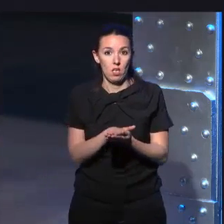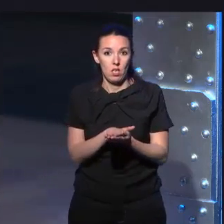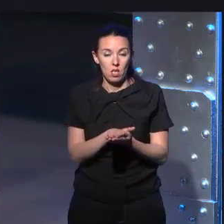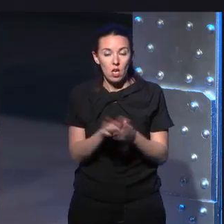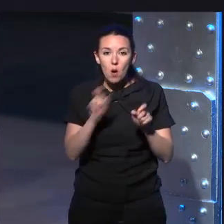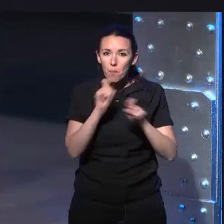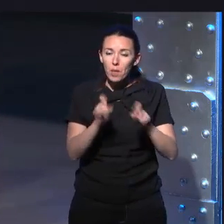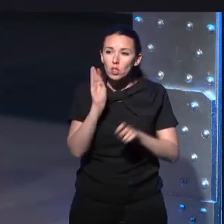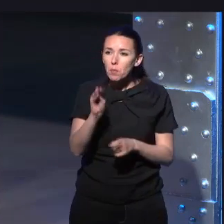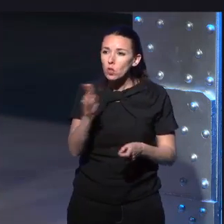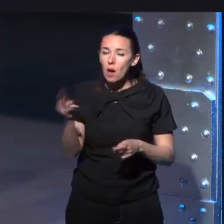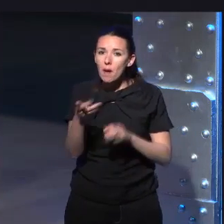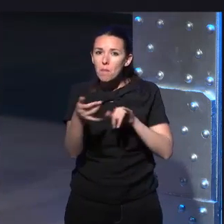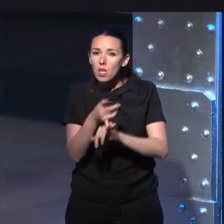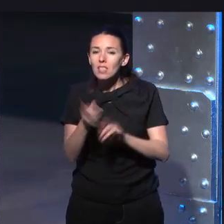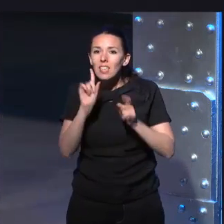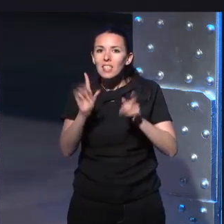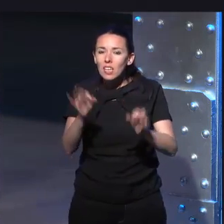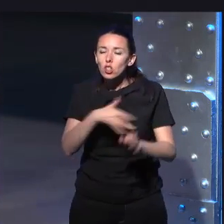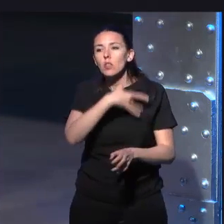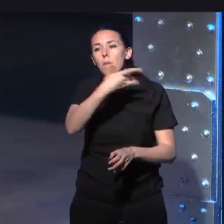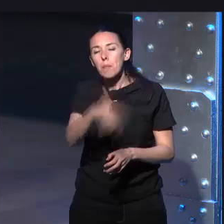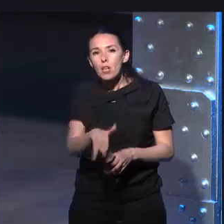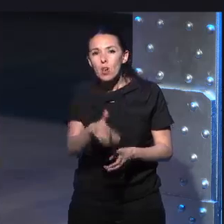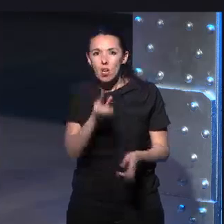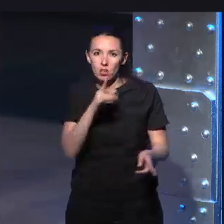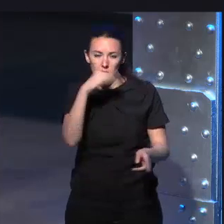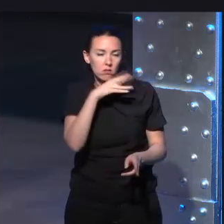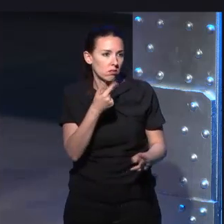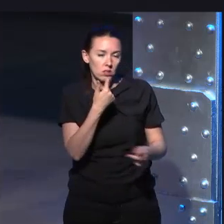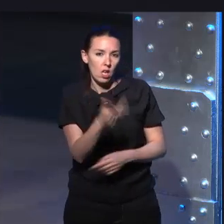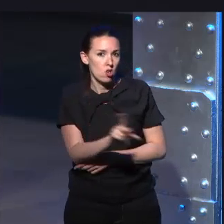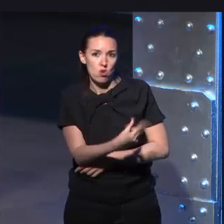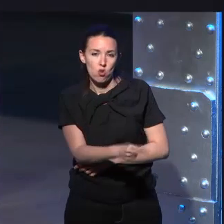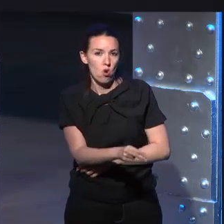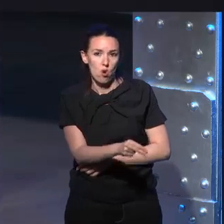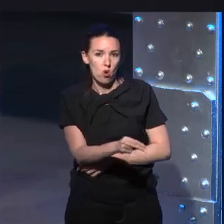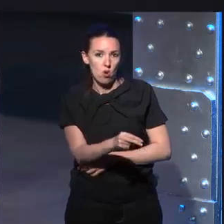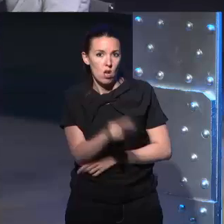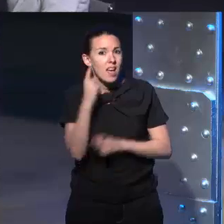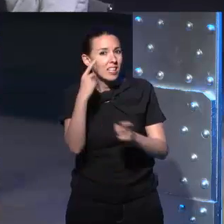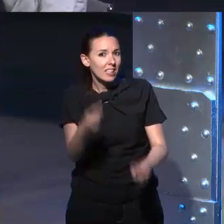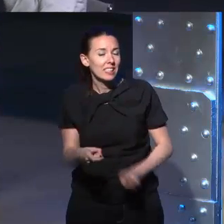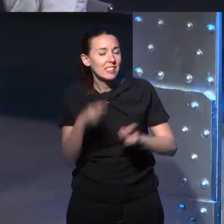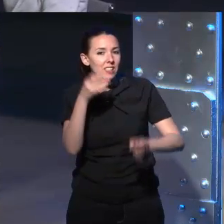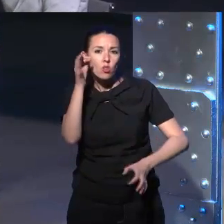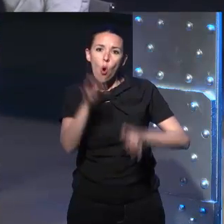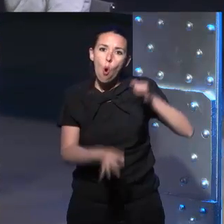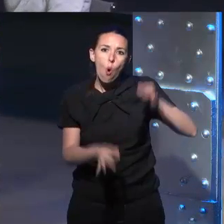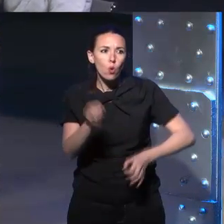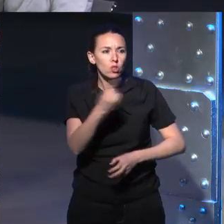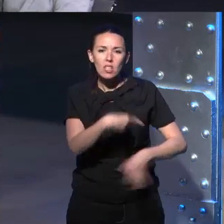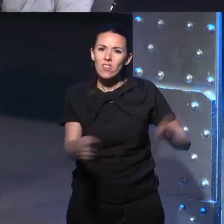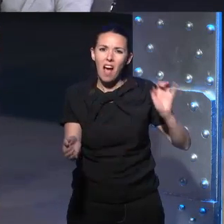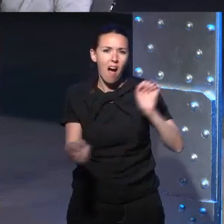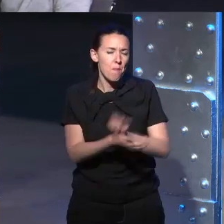este segundo matrimonio, ¿y en casos así se perdona? Y estos padres decían, no. Y estamos tratando de que la justicia condene a la máxima